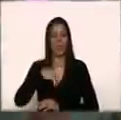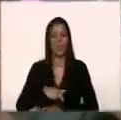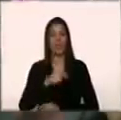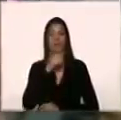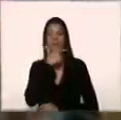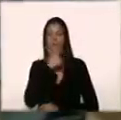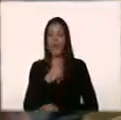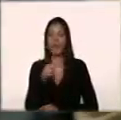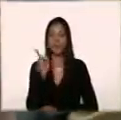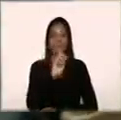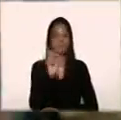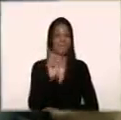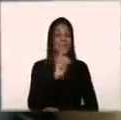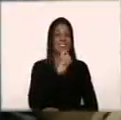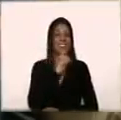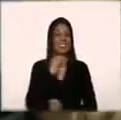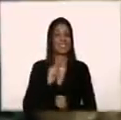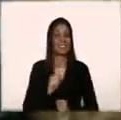fácil.